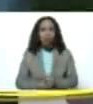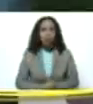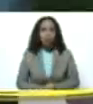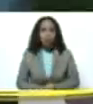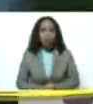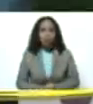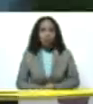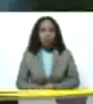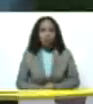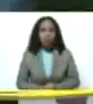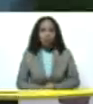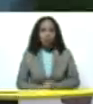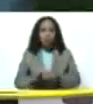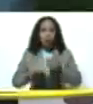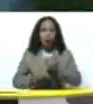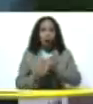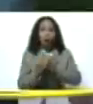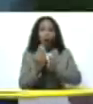El ALBA